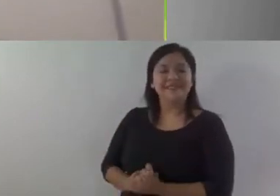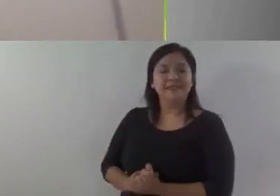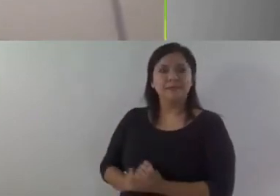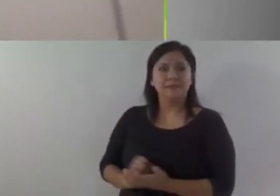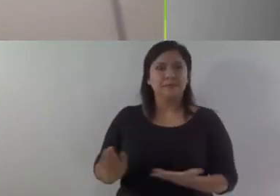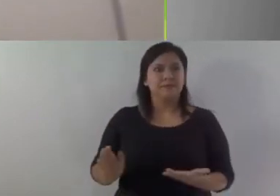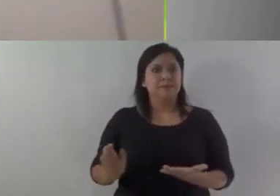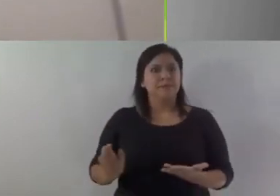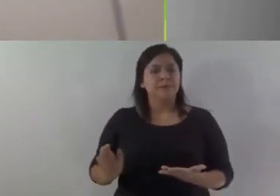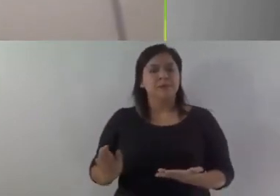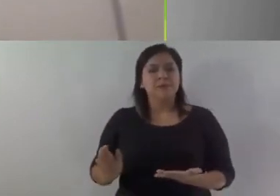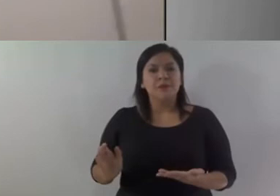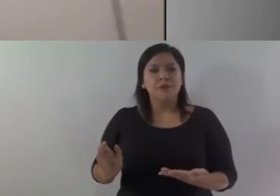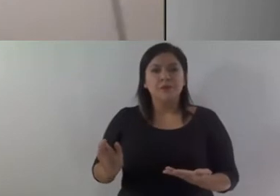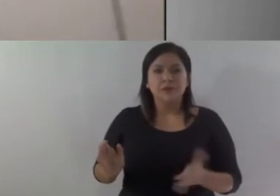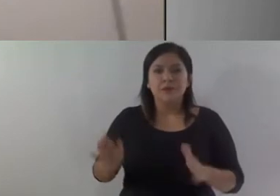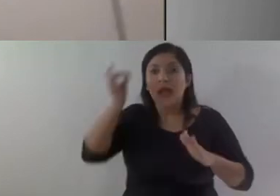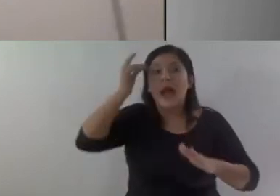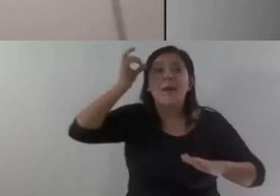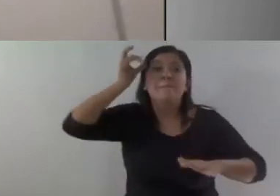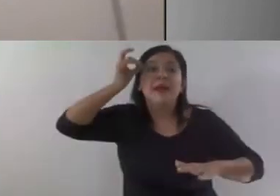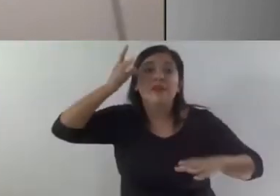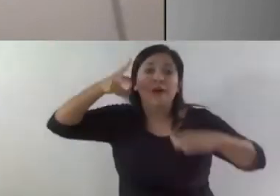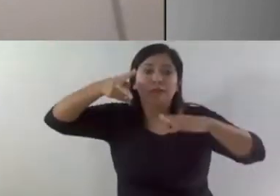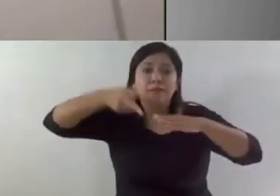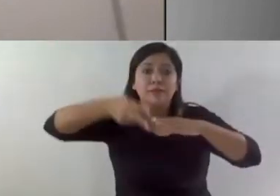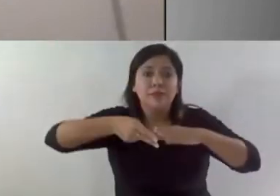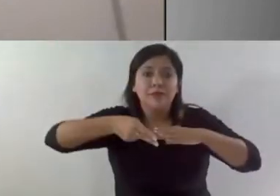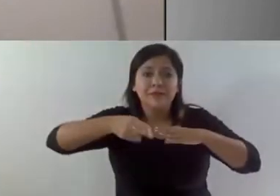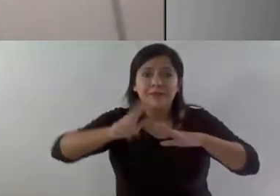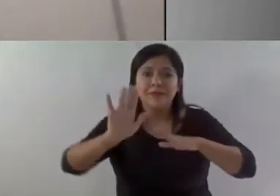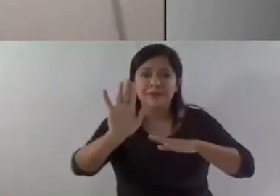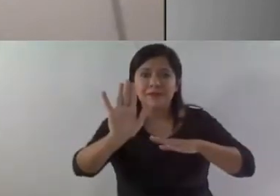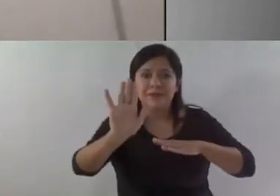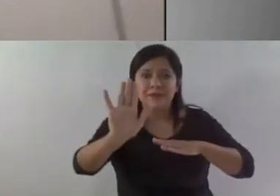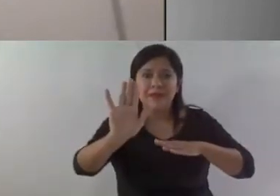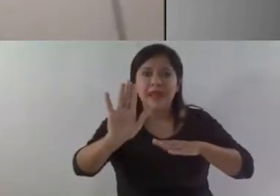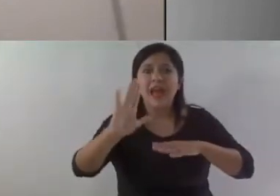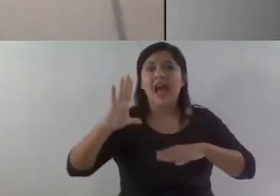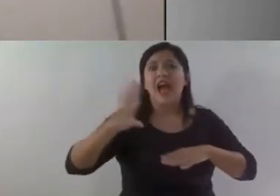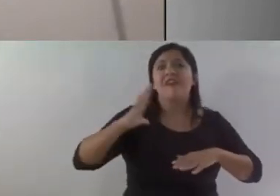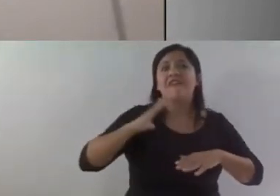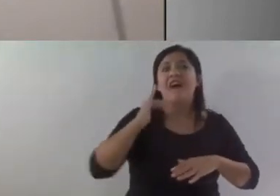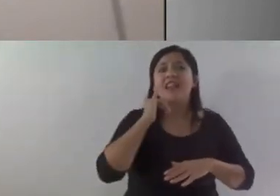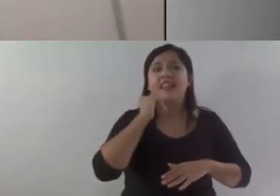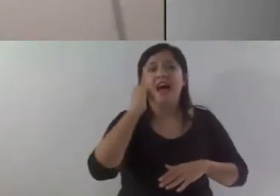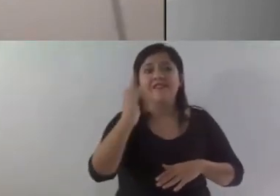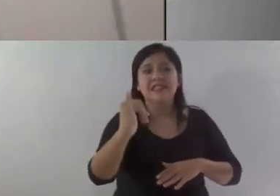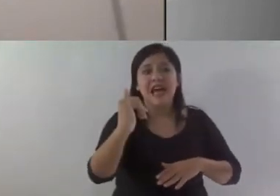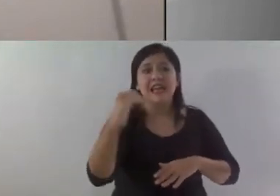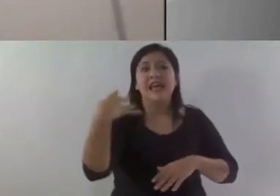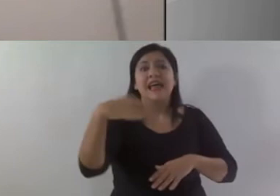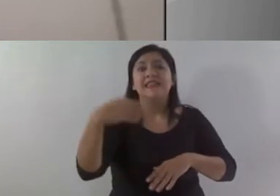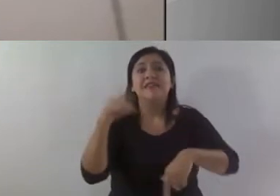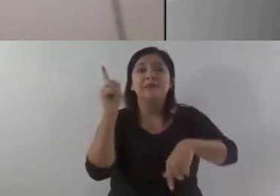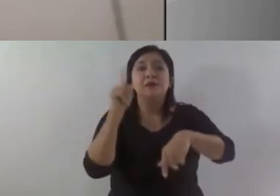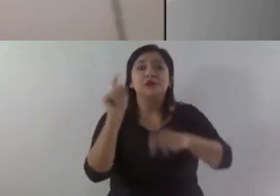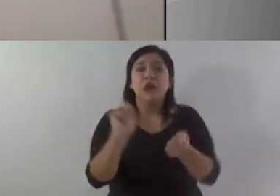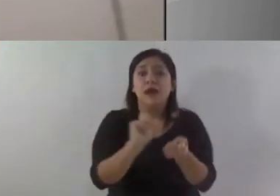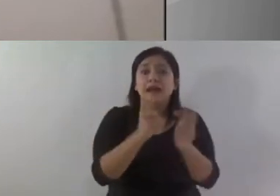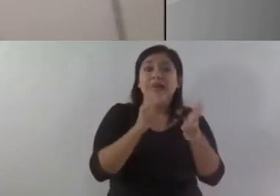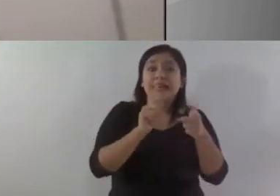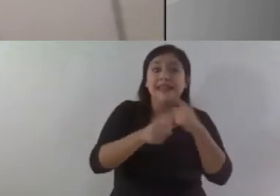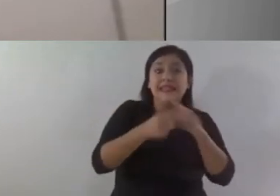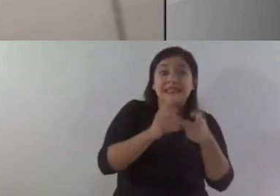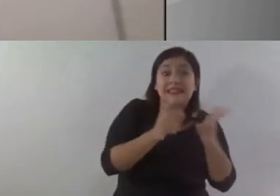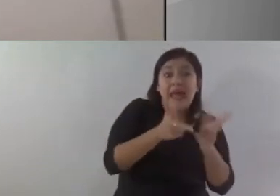Desde el punto de vista de la medicina... Sí. ¿Te puedo pausar un segundito? Nos olvidamos de avisar que cada tanto hay que cambiar de intérprete